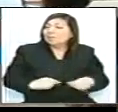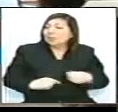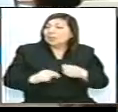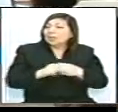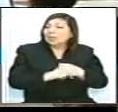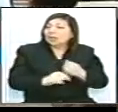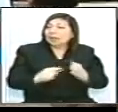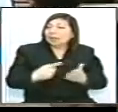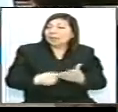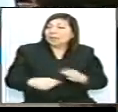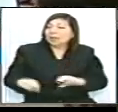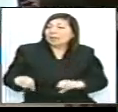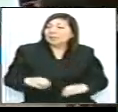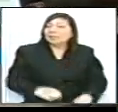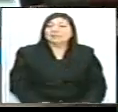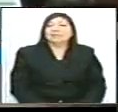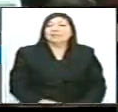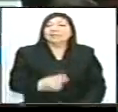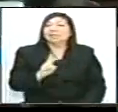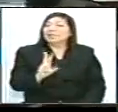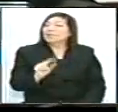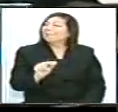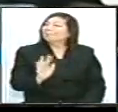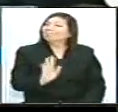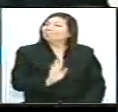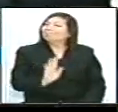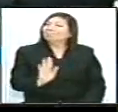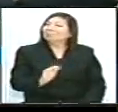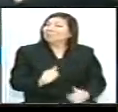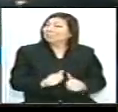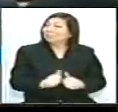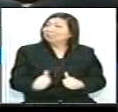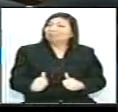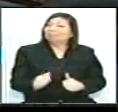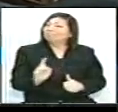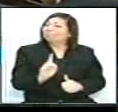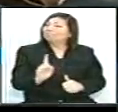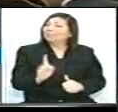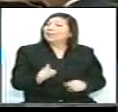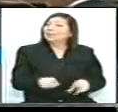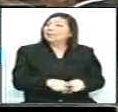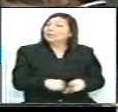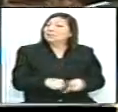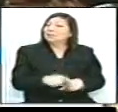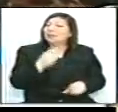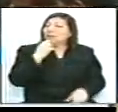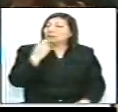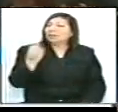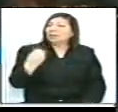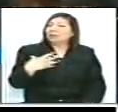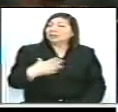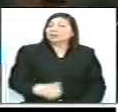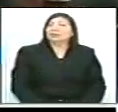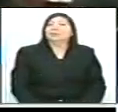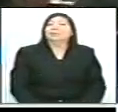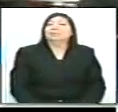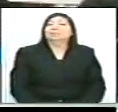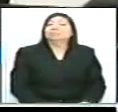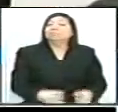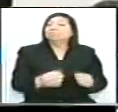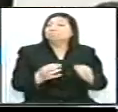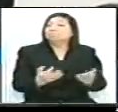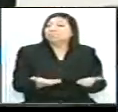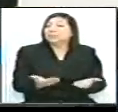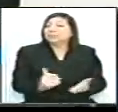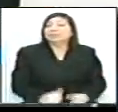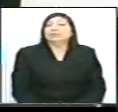viene realizando, vemos que no estamos tan lejano de lo que ellos también nos dicen. Y